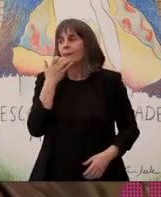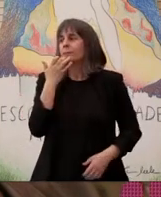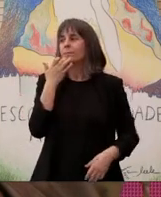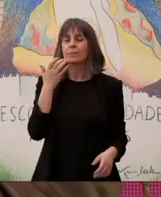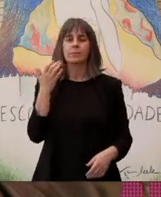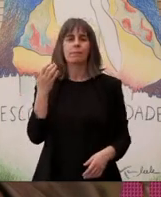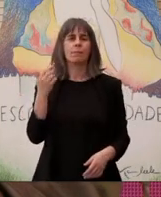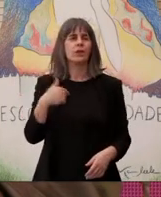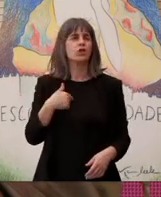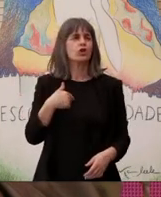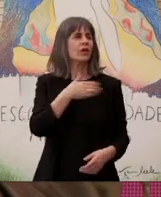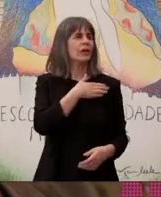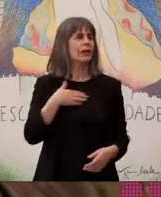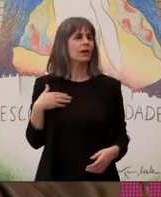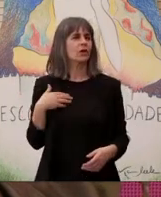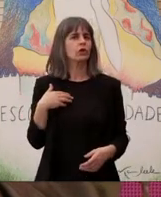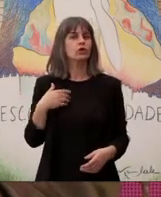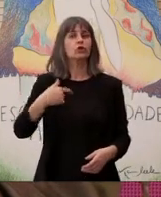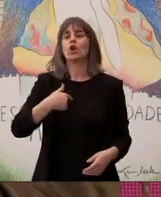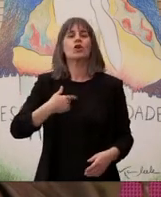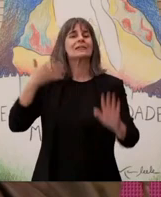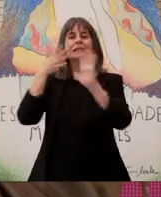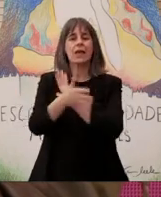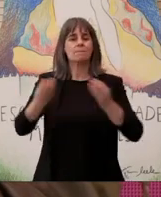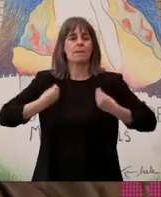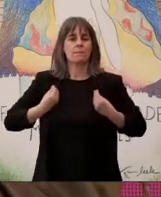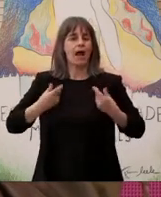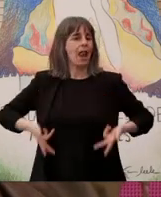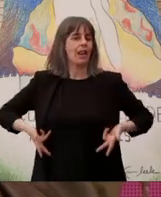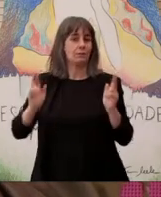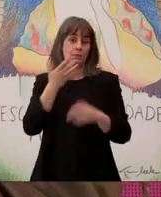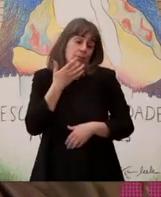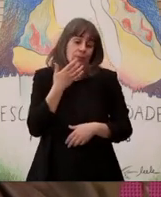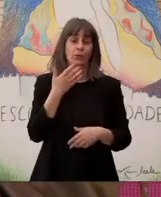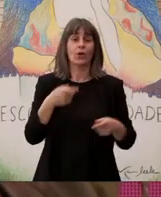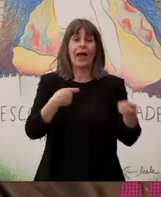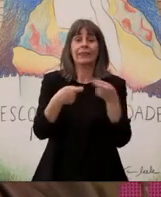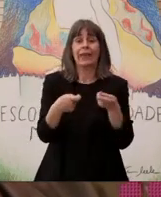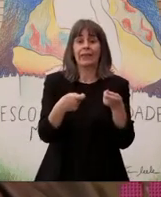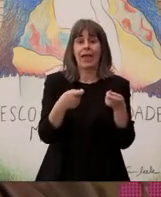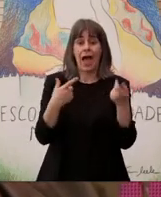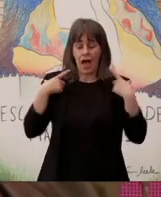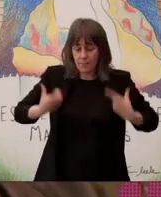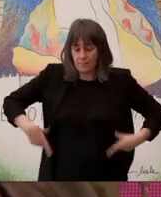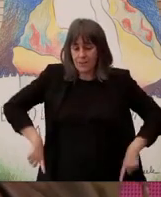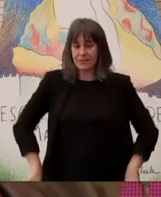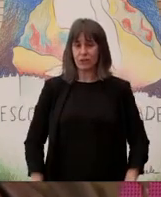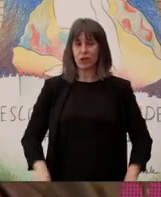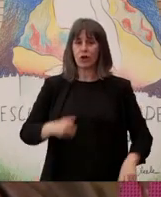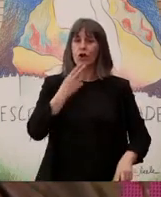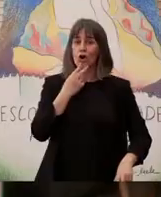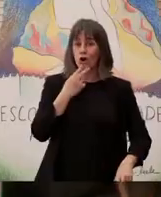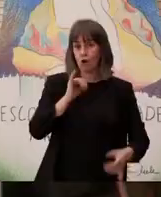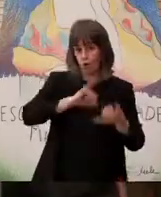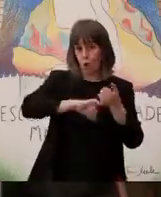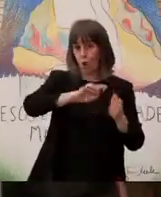como era siempre viva el libre en una tienda de vestidos de noiva siempre libre era